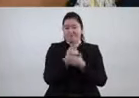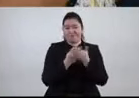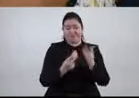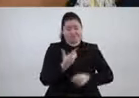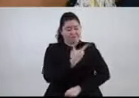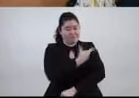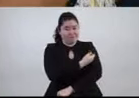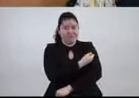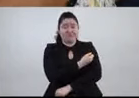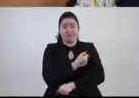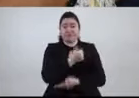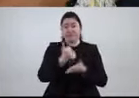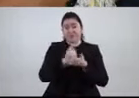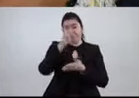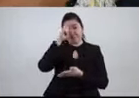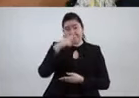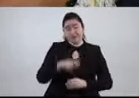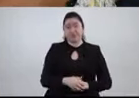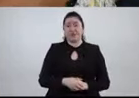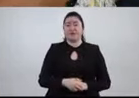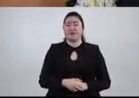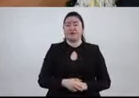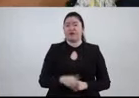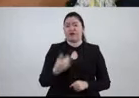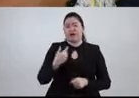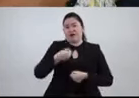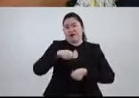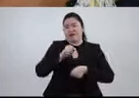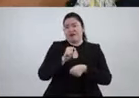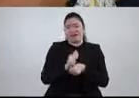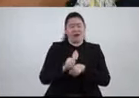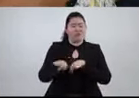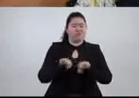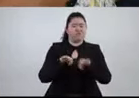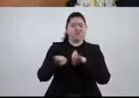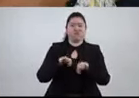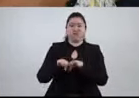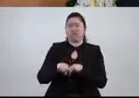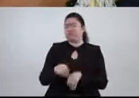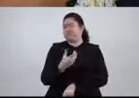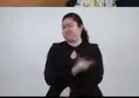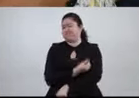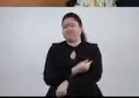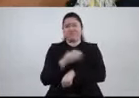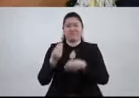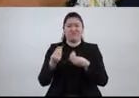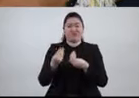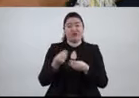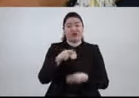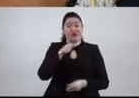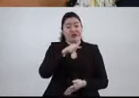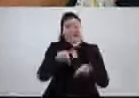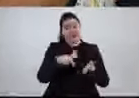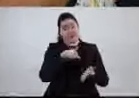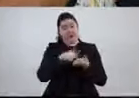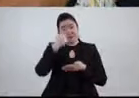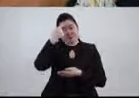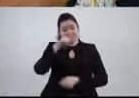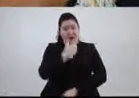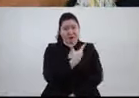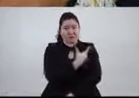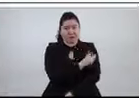en la Ciudad de México. Va a ser una semana intensa de vacunación. Vamos a tener 17 sitios activos de vacunación.